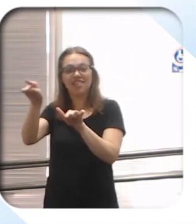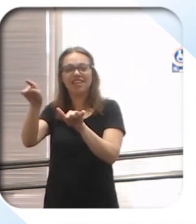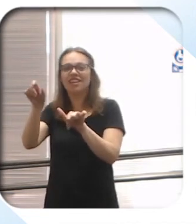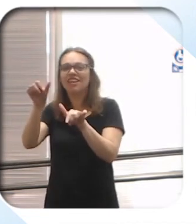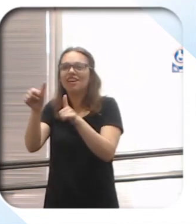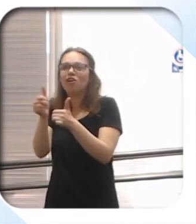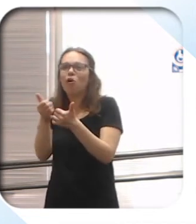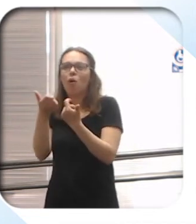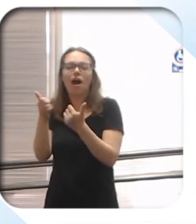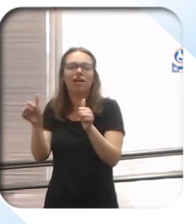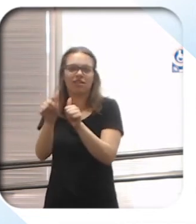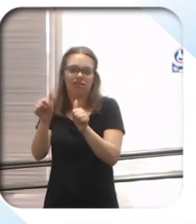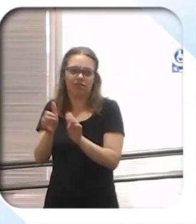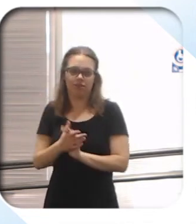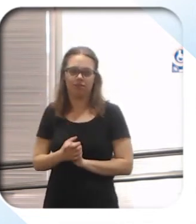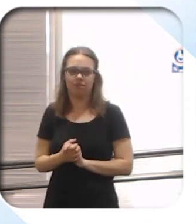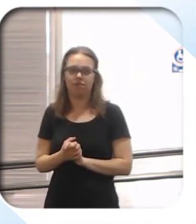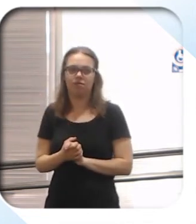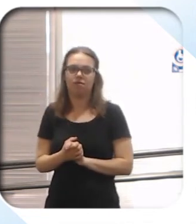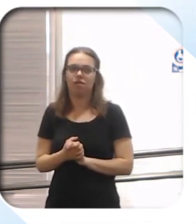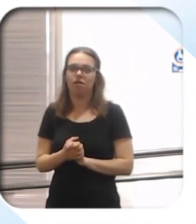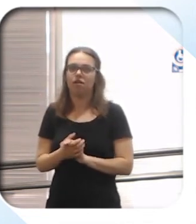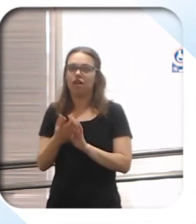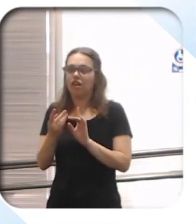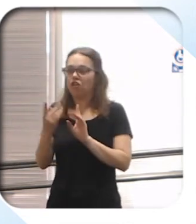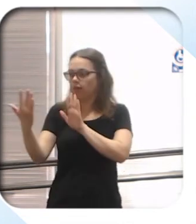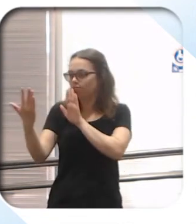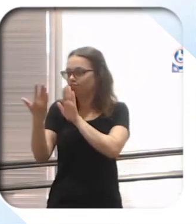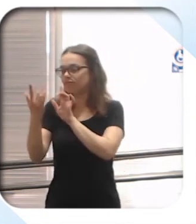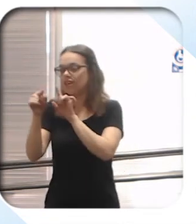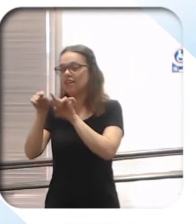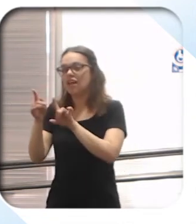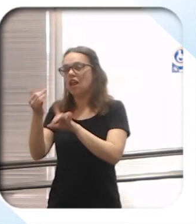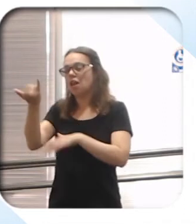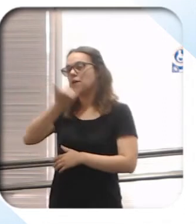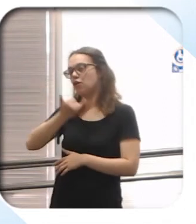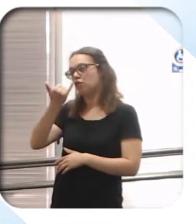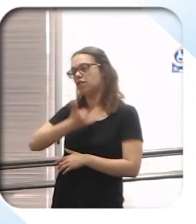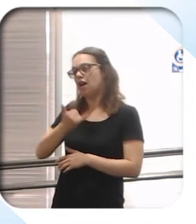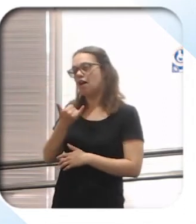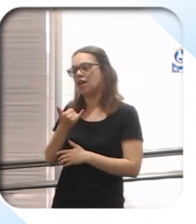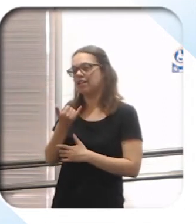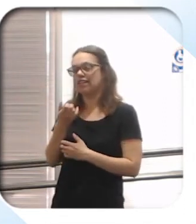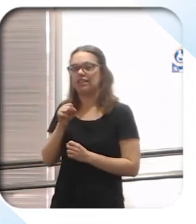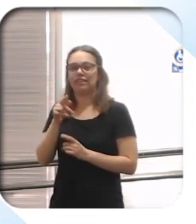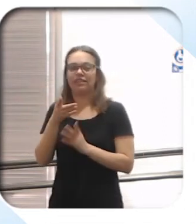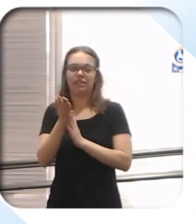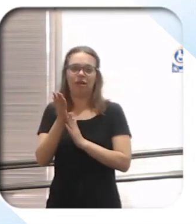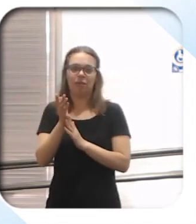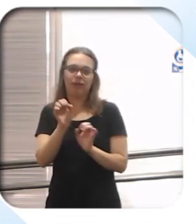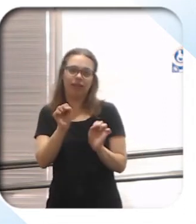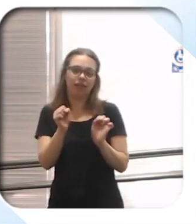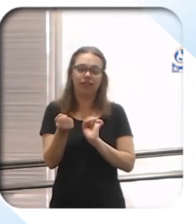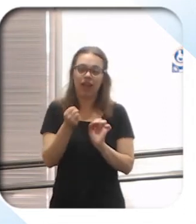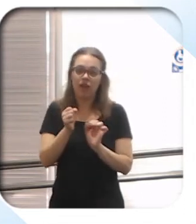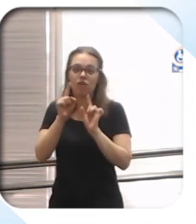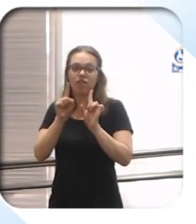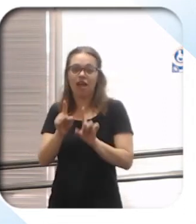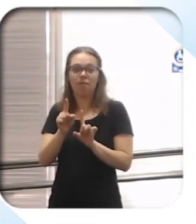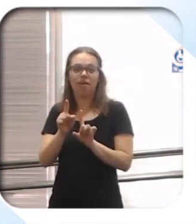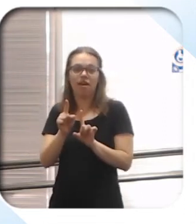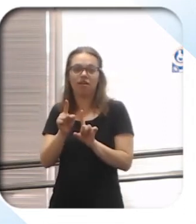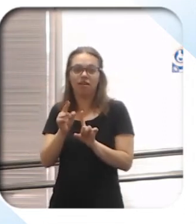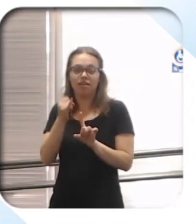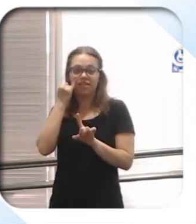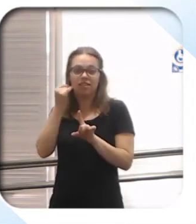consulta, ¿no? Y las cosas que tiene que enfrentar. Entonces, bueno, él me contaba que el daño de los nervios puede afectar el funcionamiento sexual, lo que ya